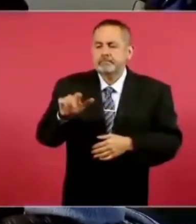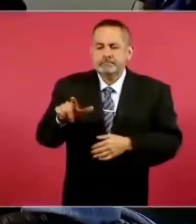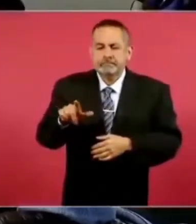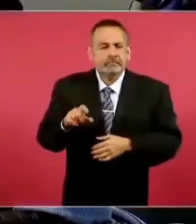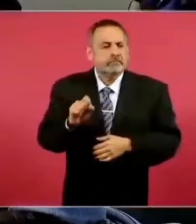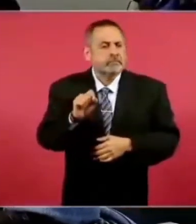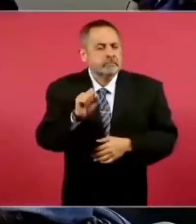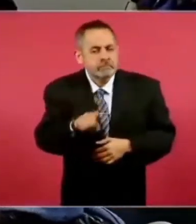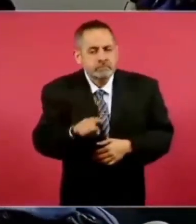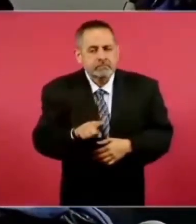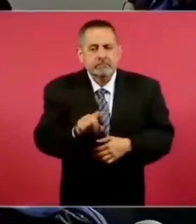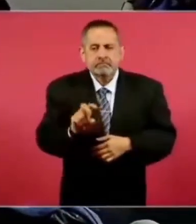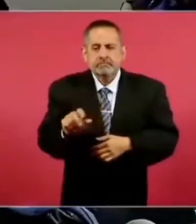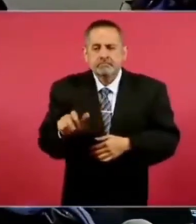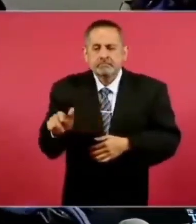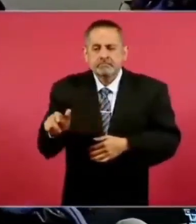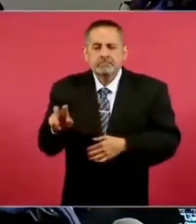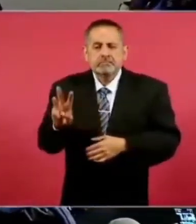o a la W